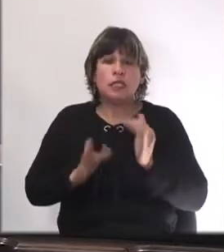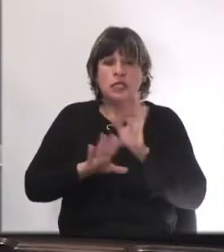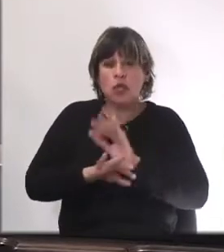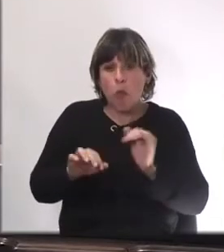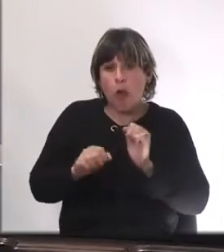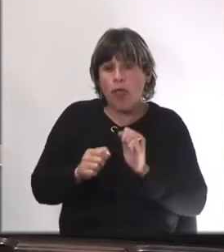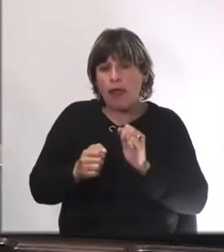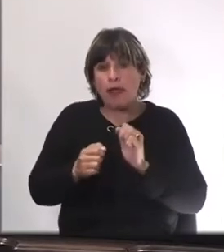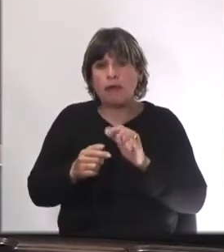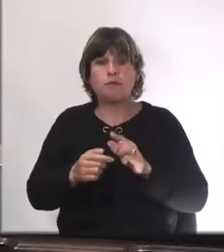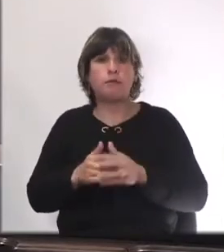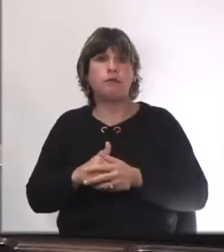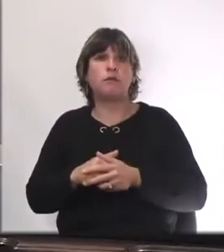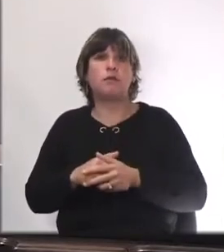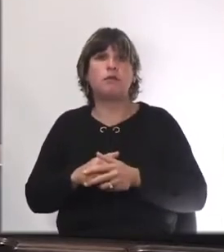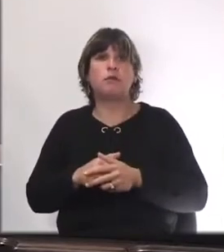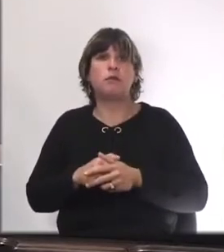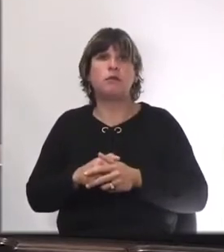dar